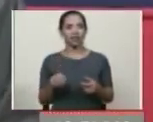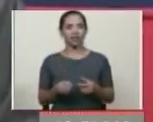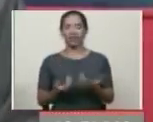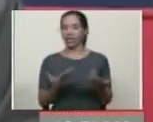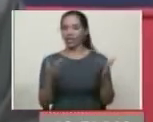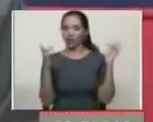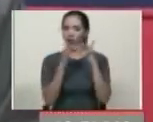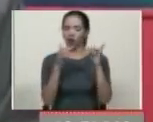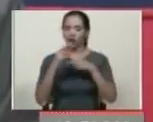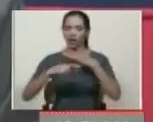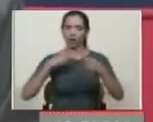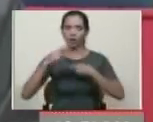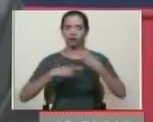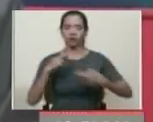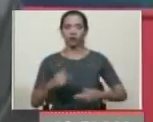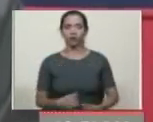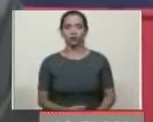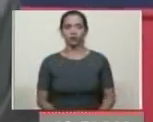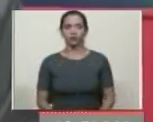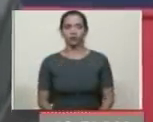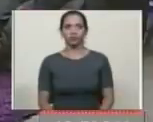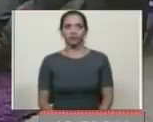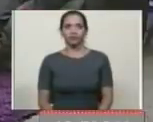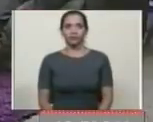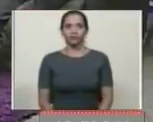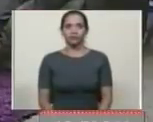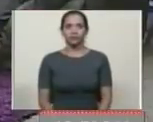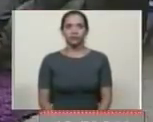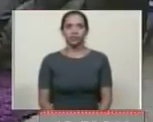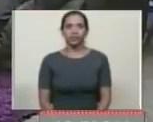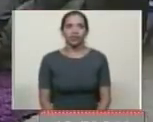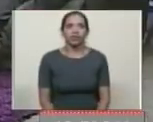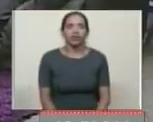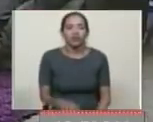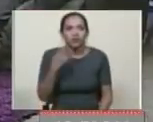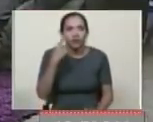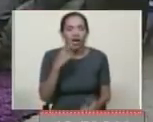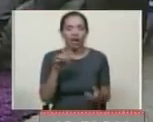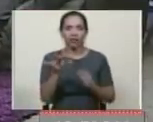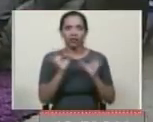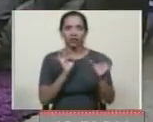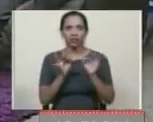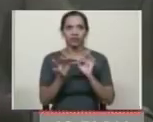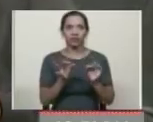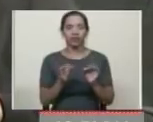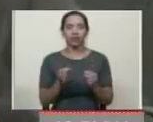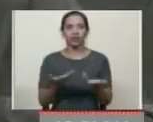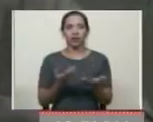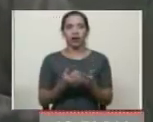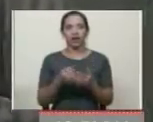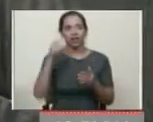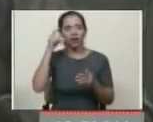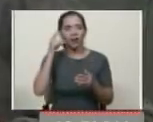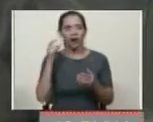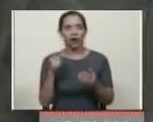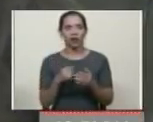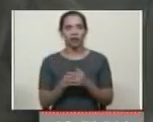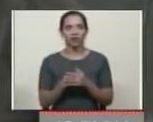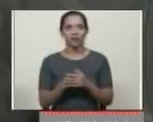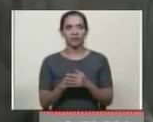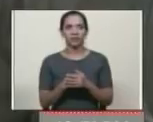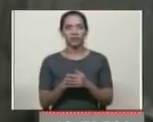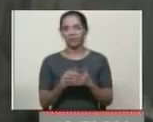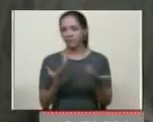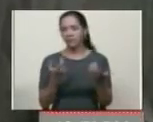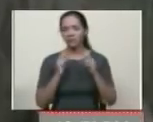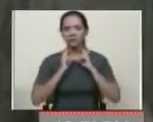con la revolución. Fíjate que durante, perdona ahí, Mango, fíjate que durante, te hago la pregunta porque durante esos días hubo, en la autopista había conectividad.